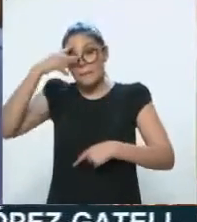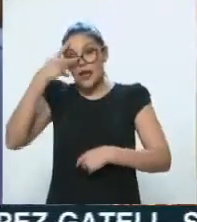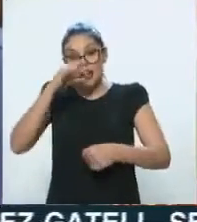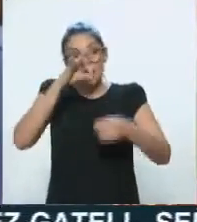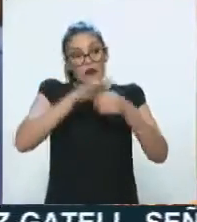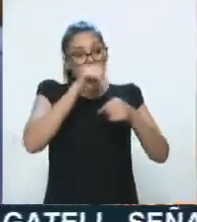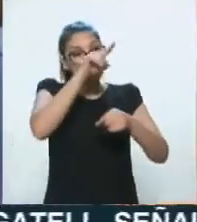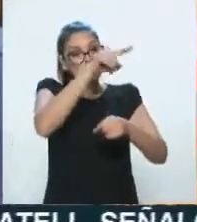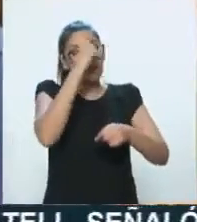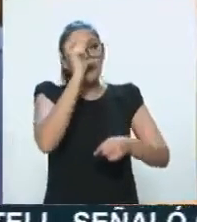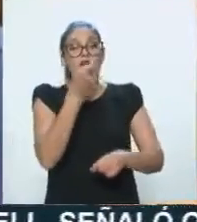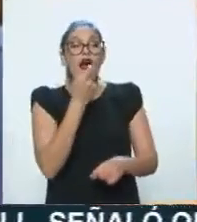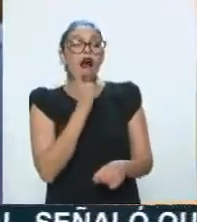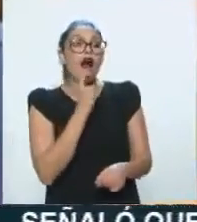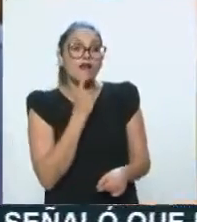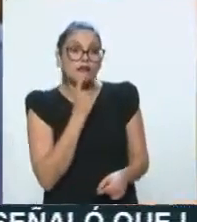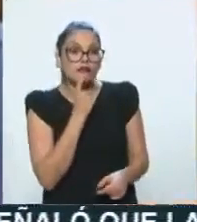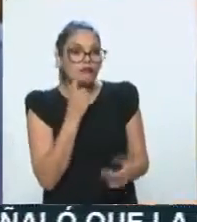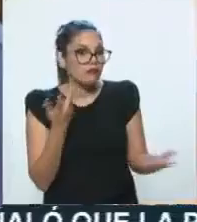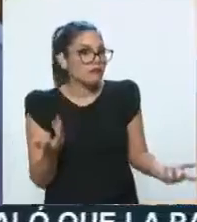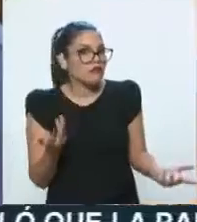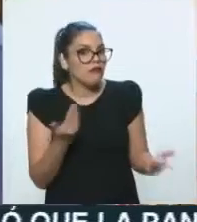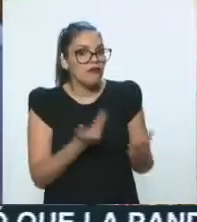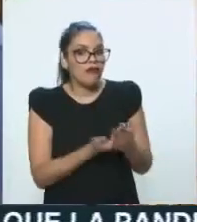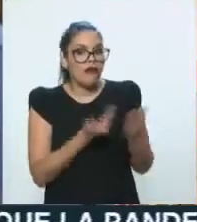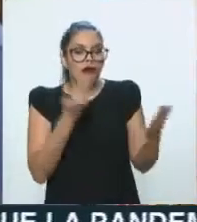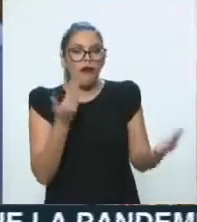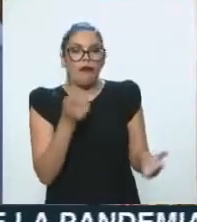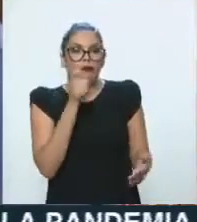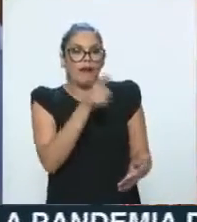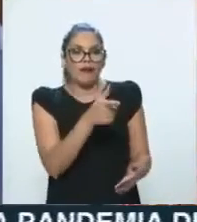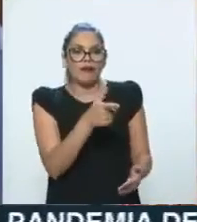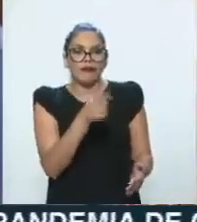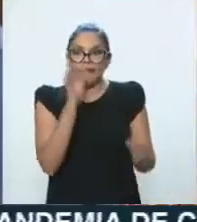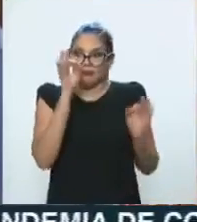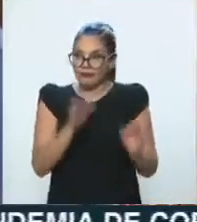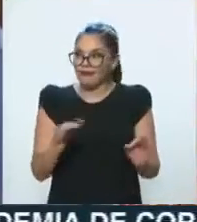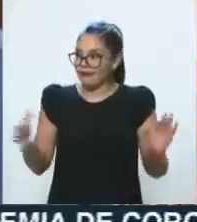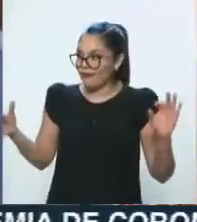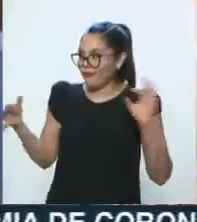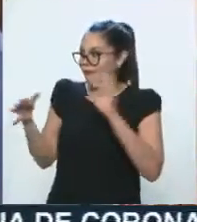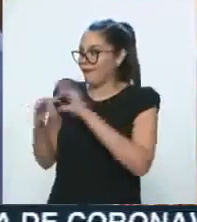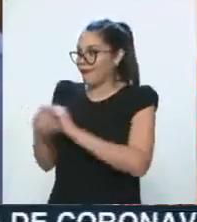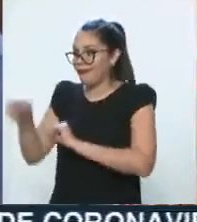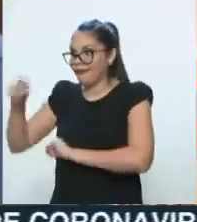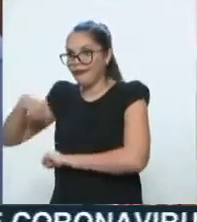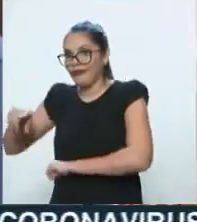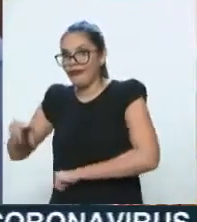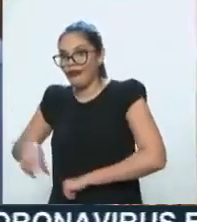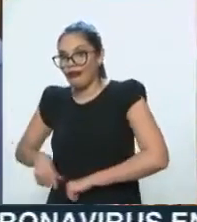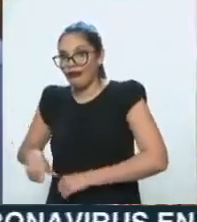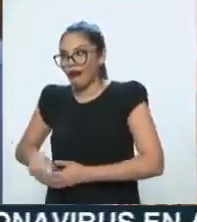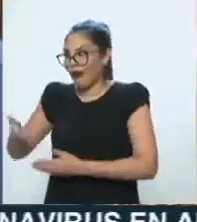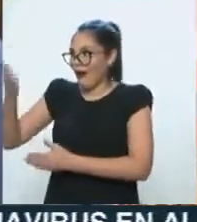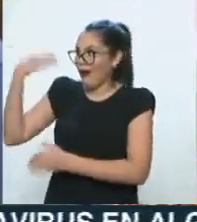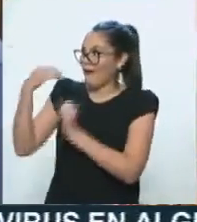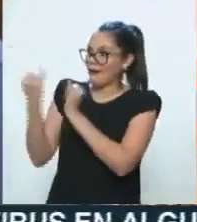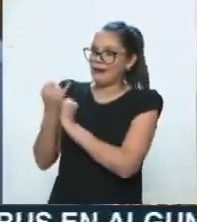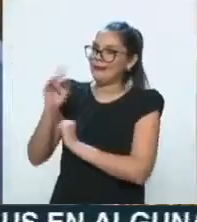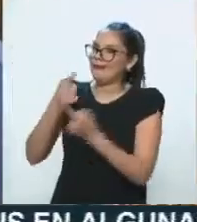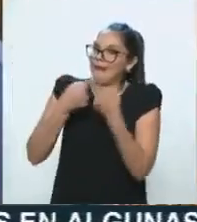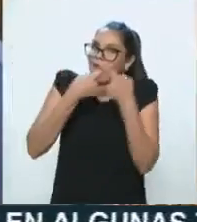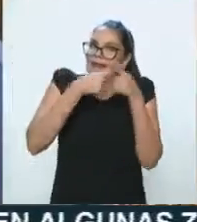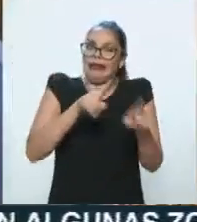manuel lópez obrador que no tenía no tiene ningún vínculo con el viejo régimen de hoy